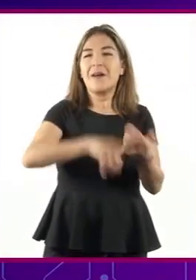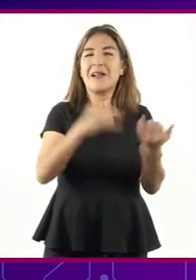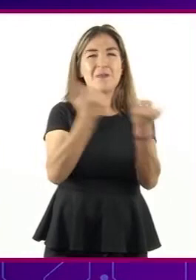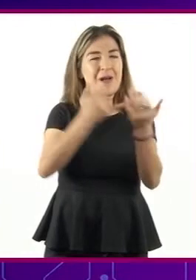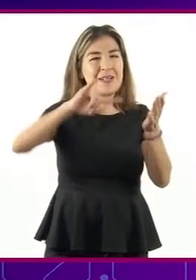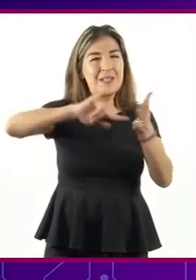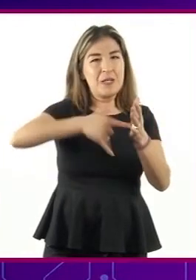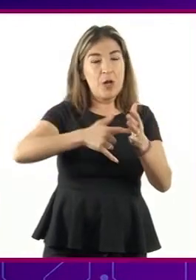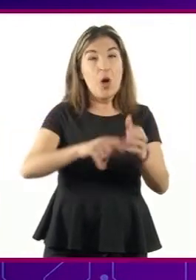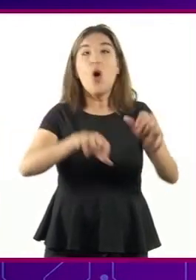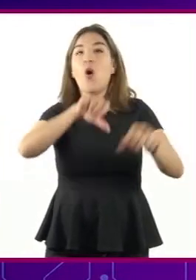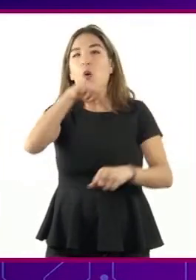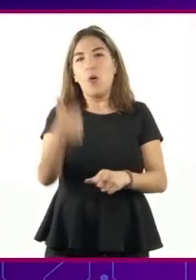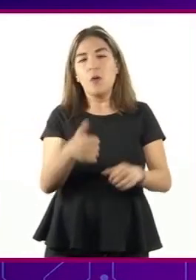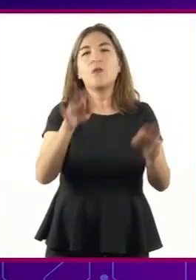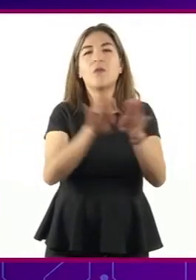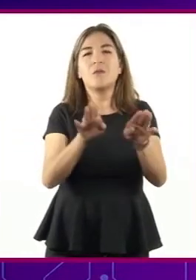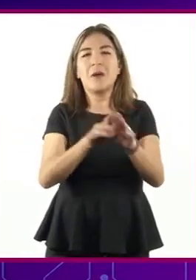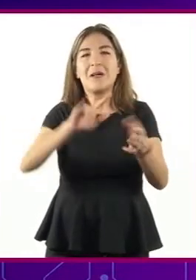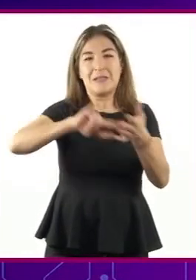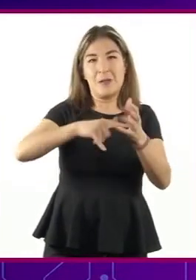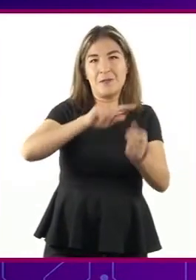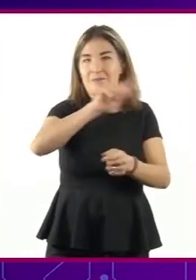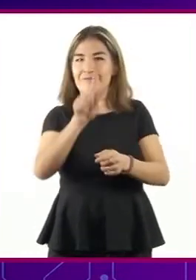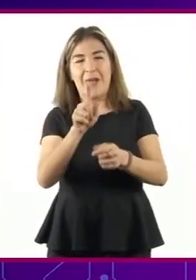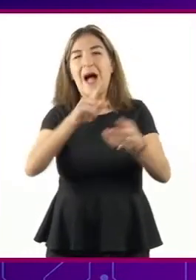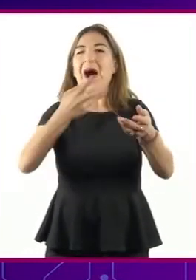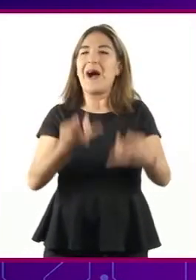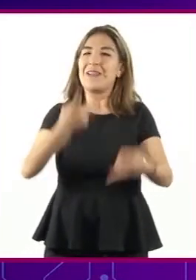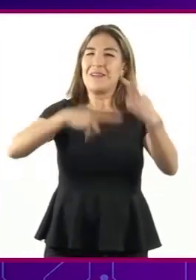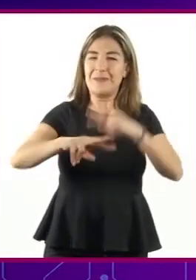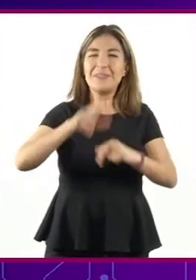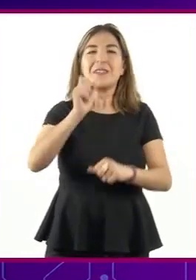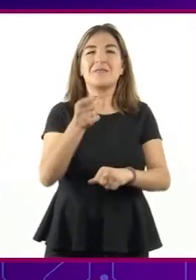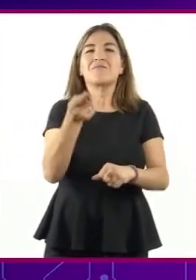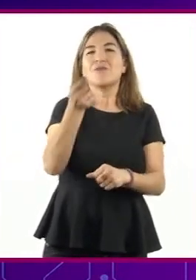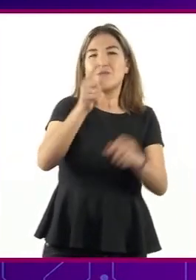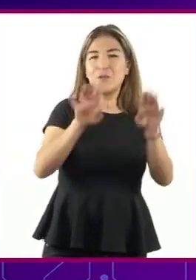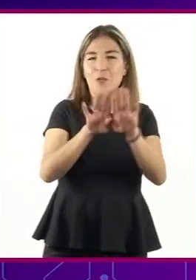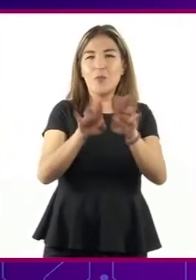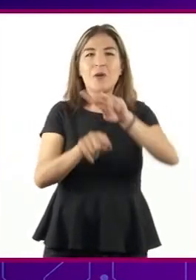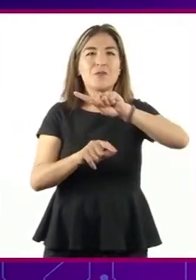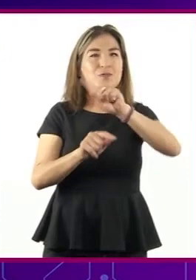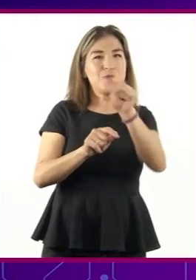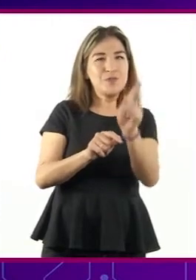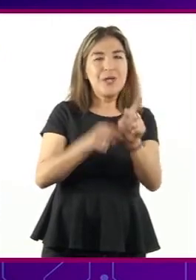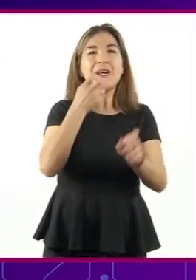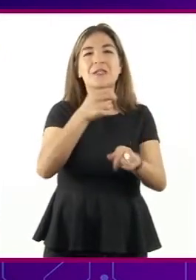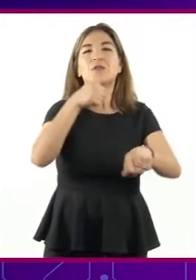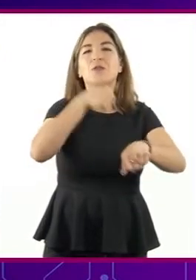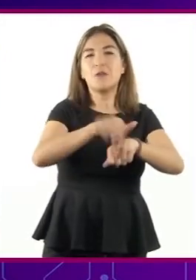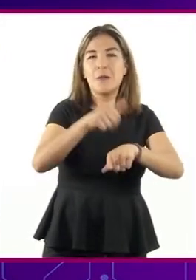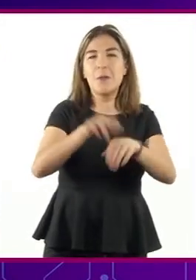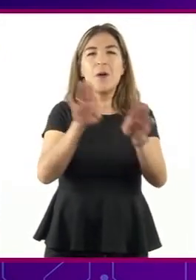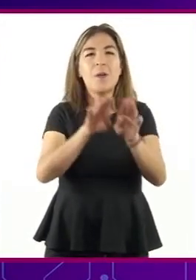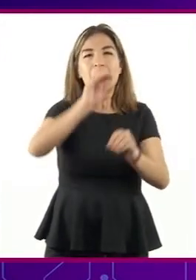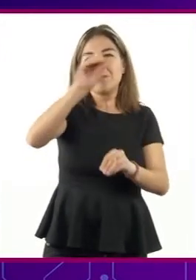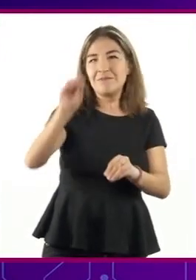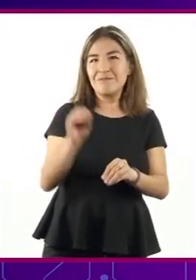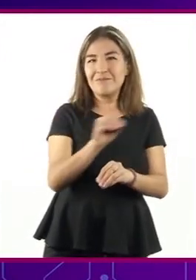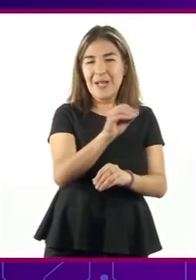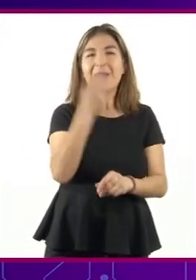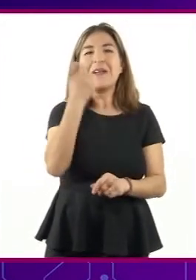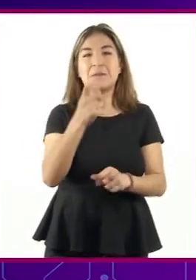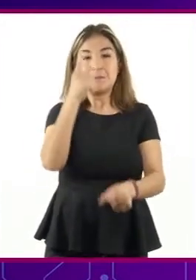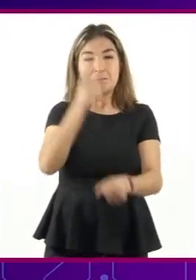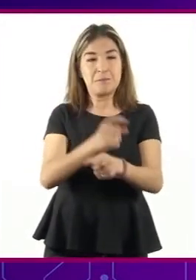reloj y otras en el sentido opuesto. Lo podemos observar por el orden en el que están acomodados los números. Así es. En el